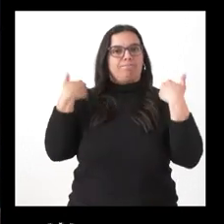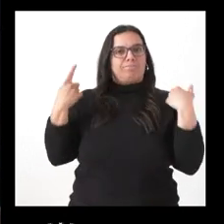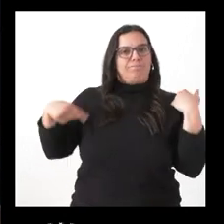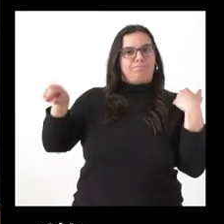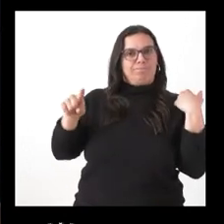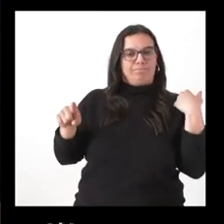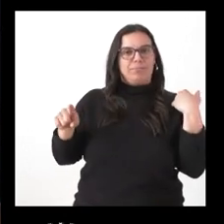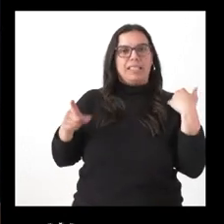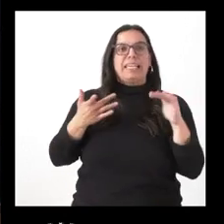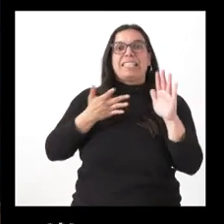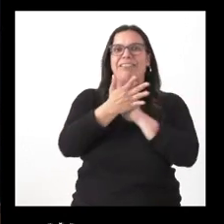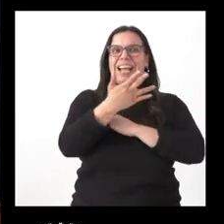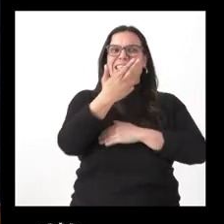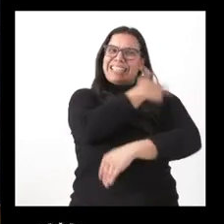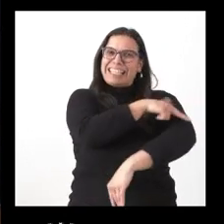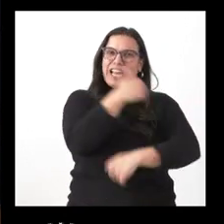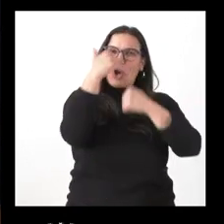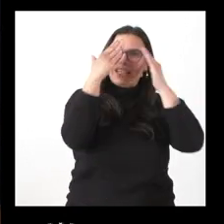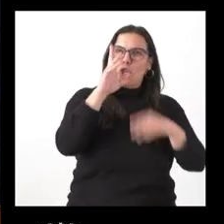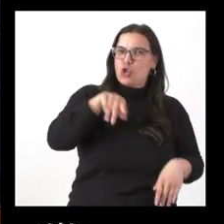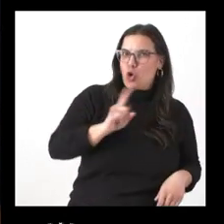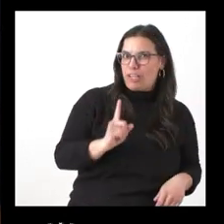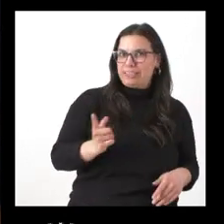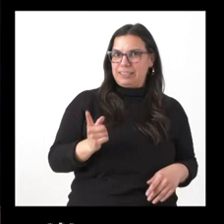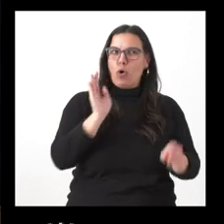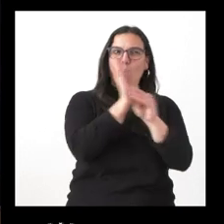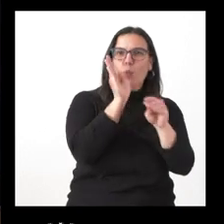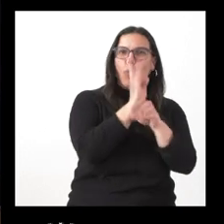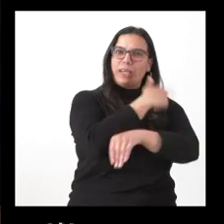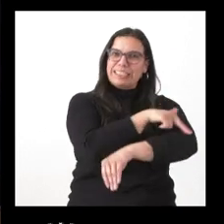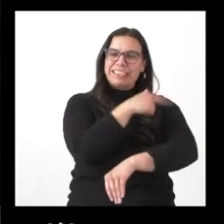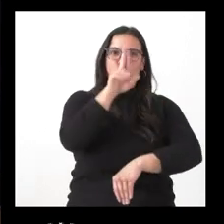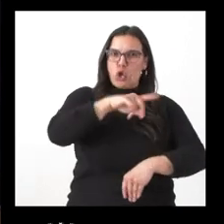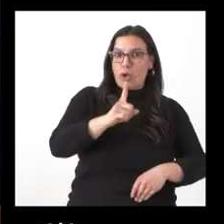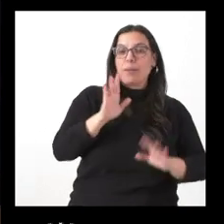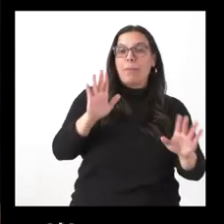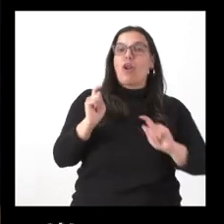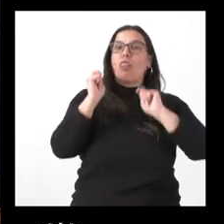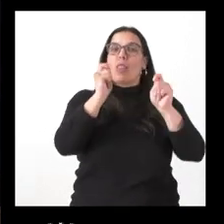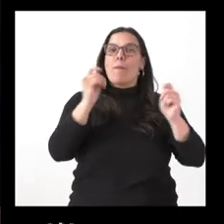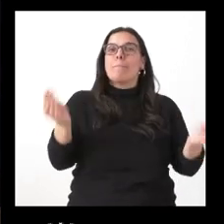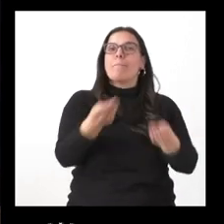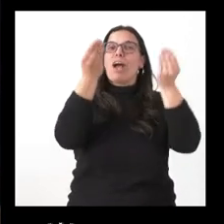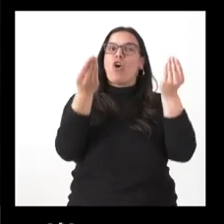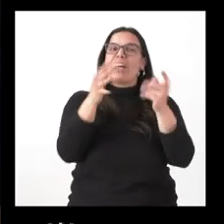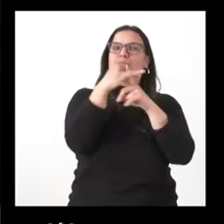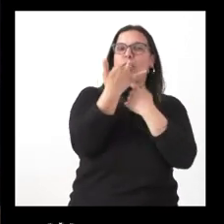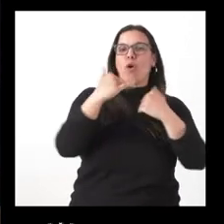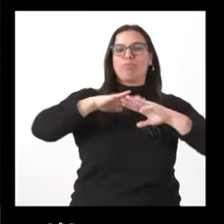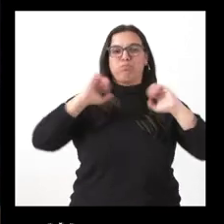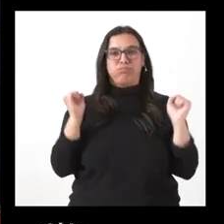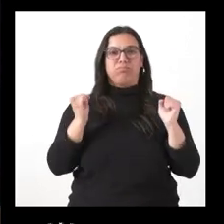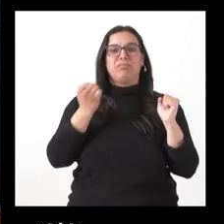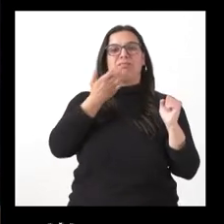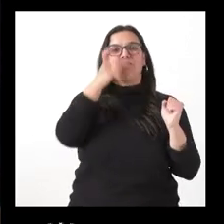en ningún caso de carácter sanitario ni de carácter asistencial pero que vienen a mejorar las condiciones de la estancia de los niños